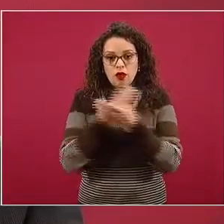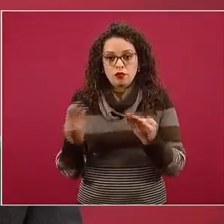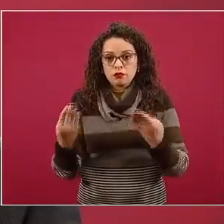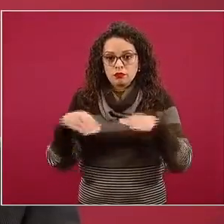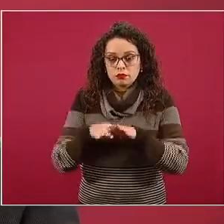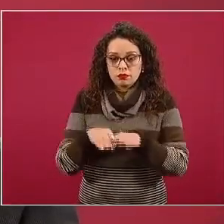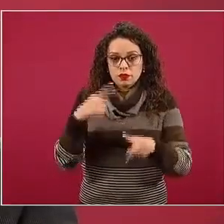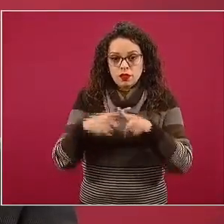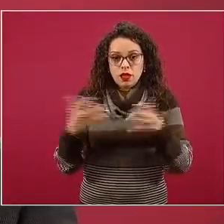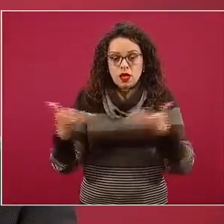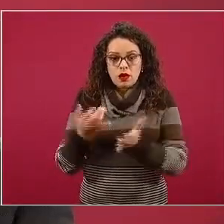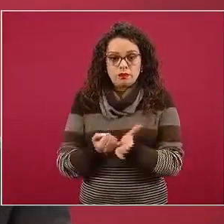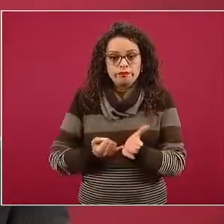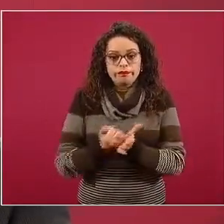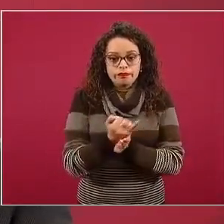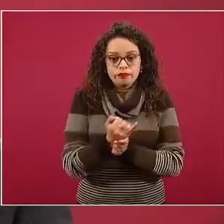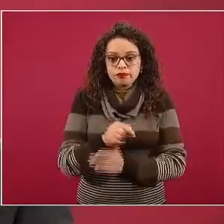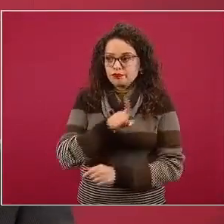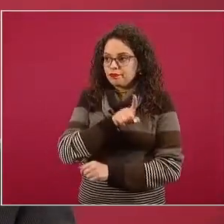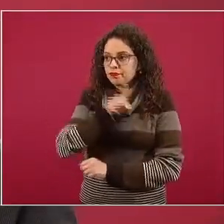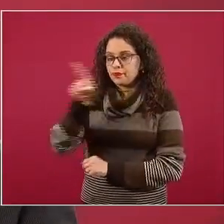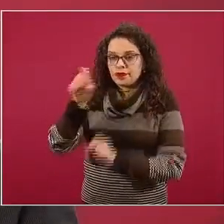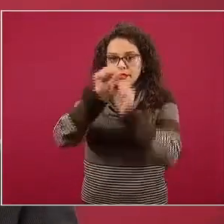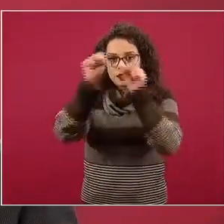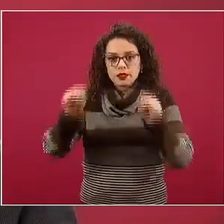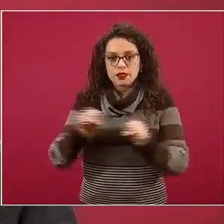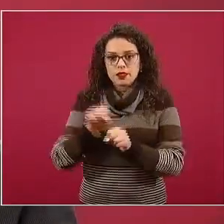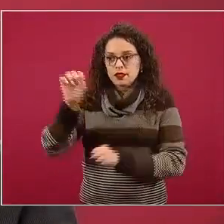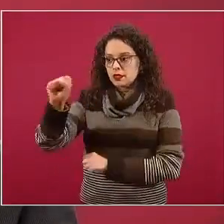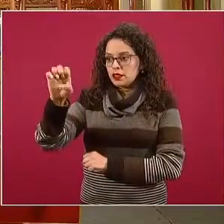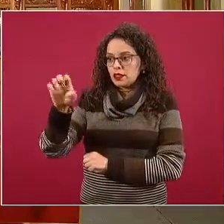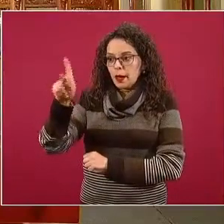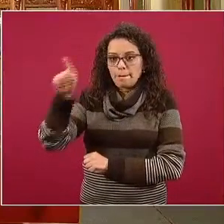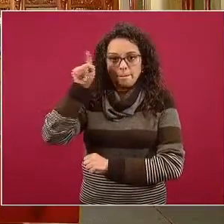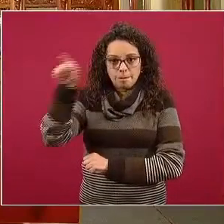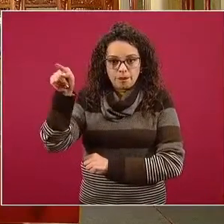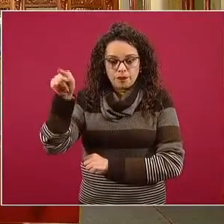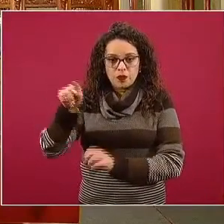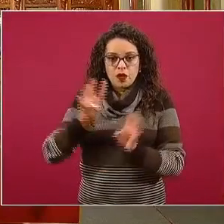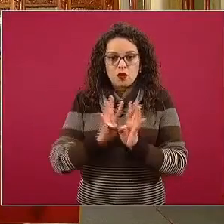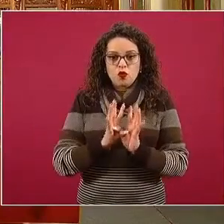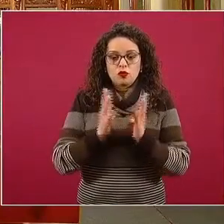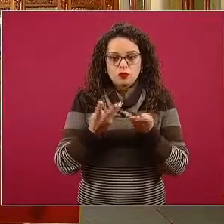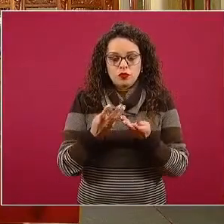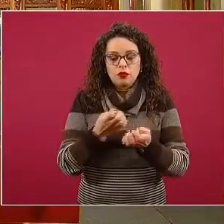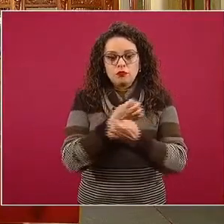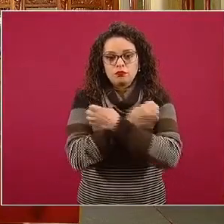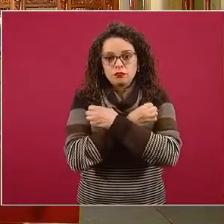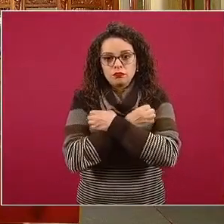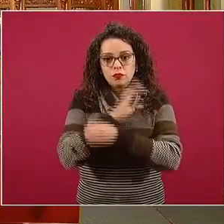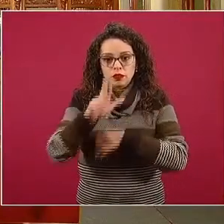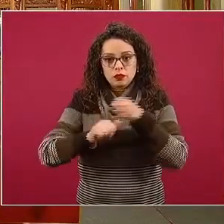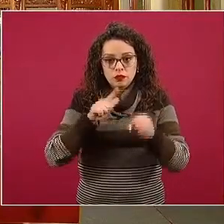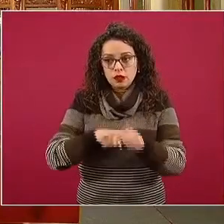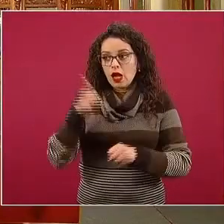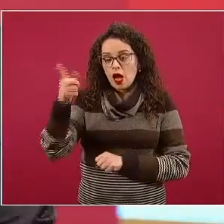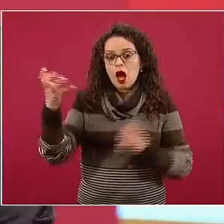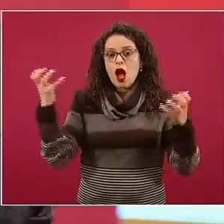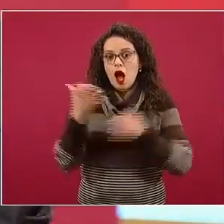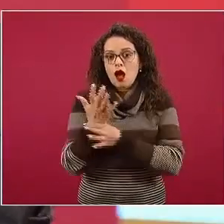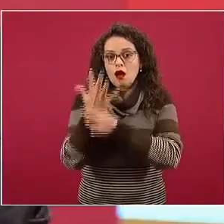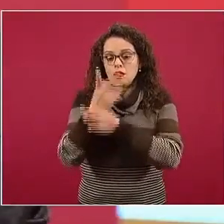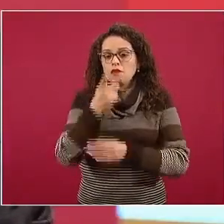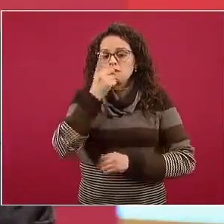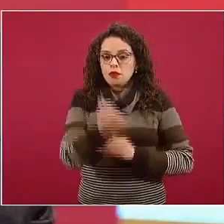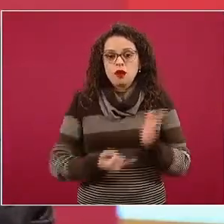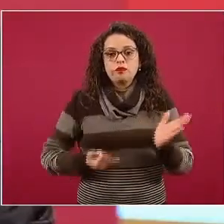una disposición del sistema educativo. El propio Consejo Educativo Nacional fue el que estableció esta suspensión, desde luego